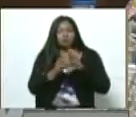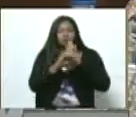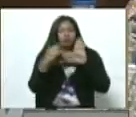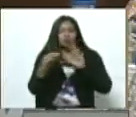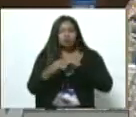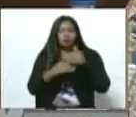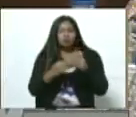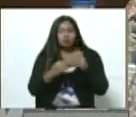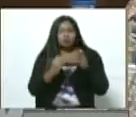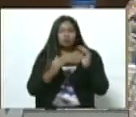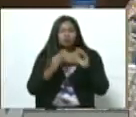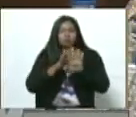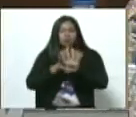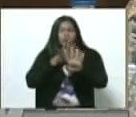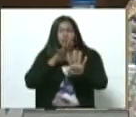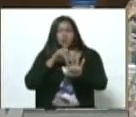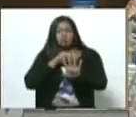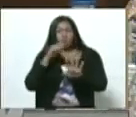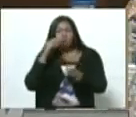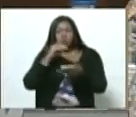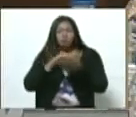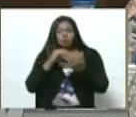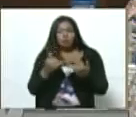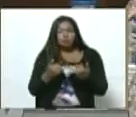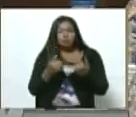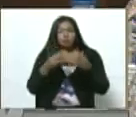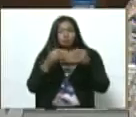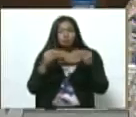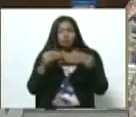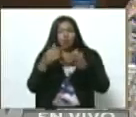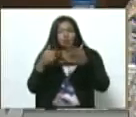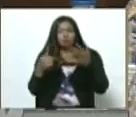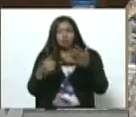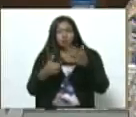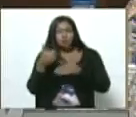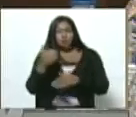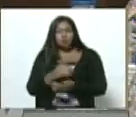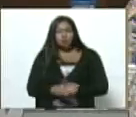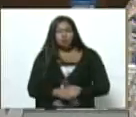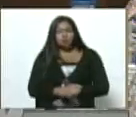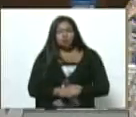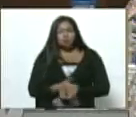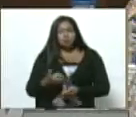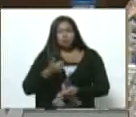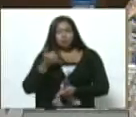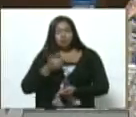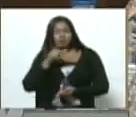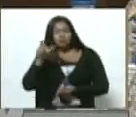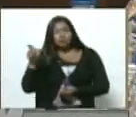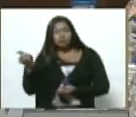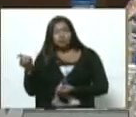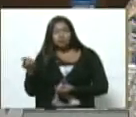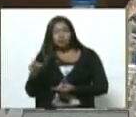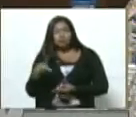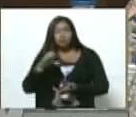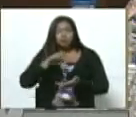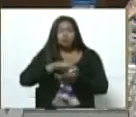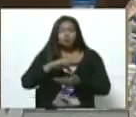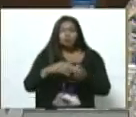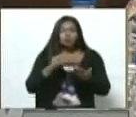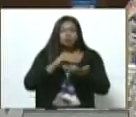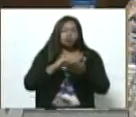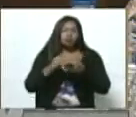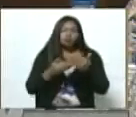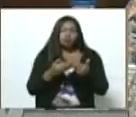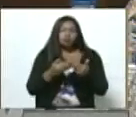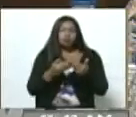tiene mayoría es el que puede imponer a todos los demás. Aquí cualquier persona, cualquier ciudadano puede postularse